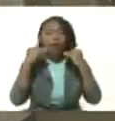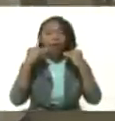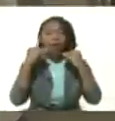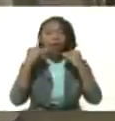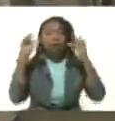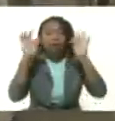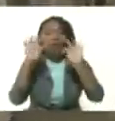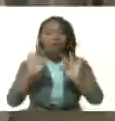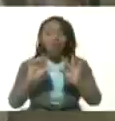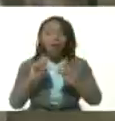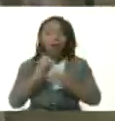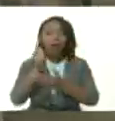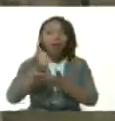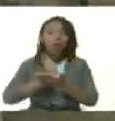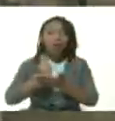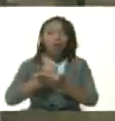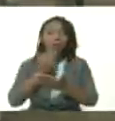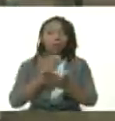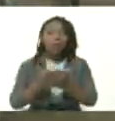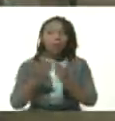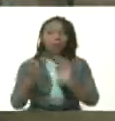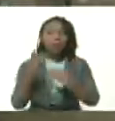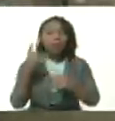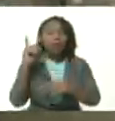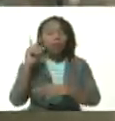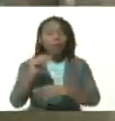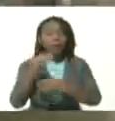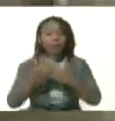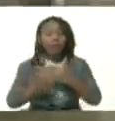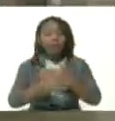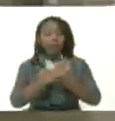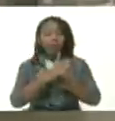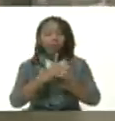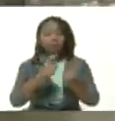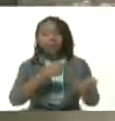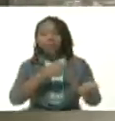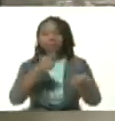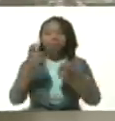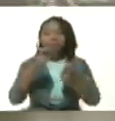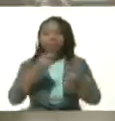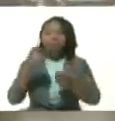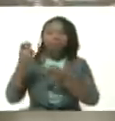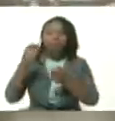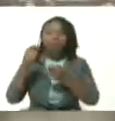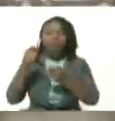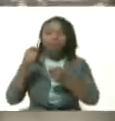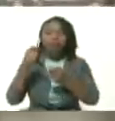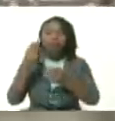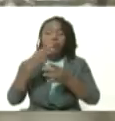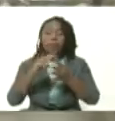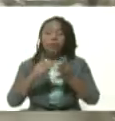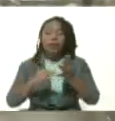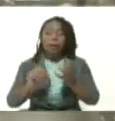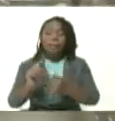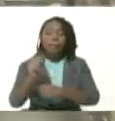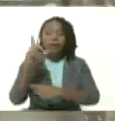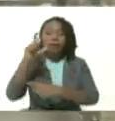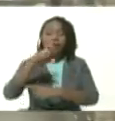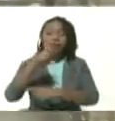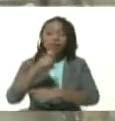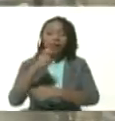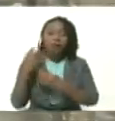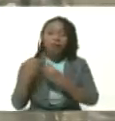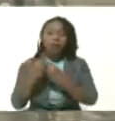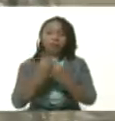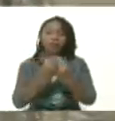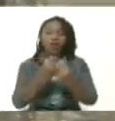motor farmacéutico que permita también avanzar hacia la exportación de productos de primera necesidad.